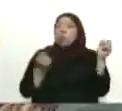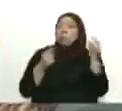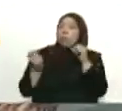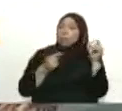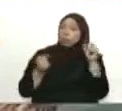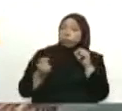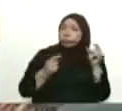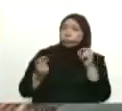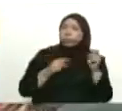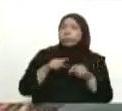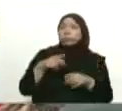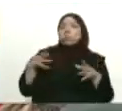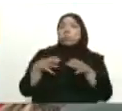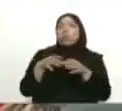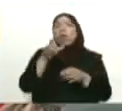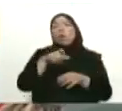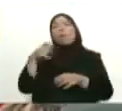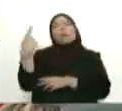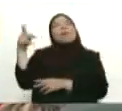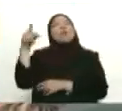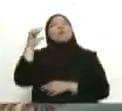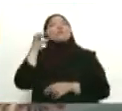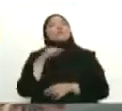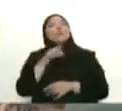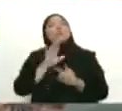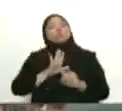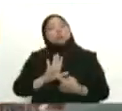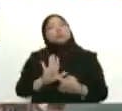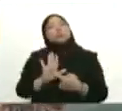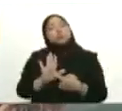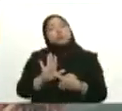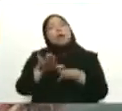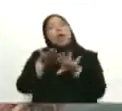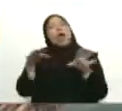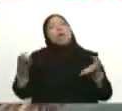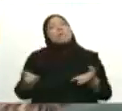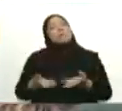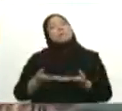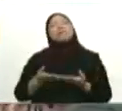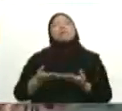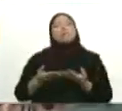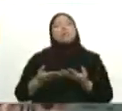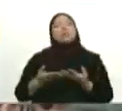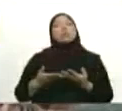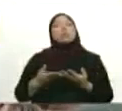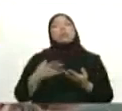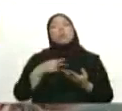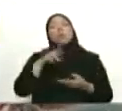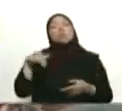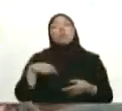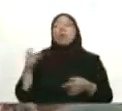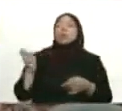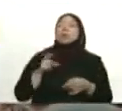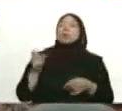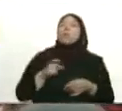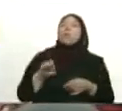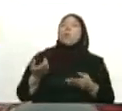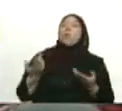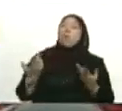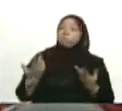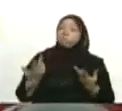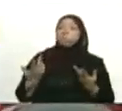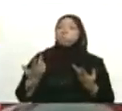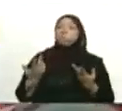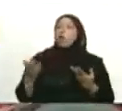aquí ustedes la gente de la parroquia sucre le ha demostrado al mundo entero que ustedes no necesitan de ninguno